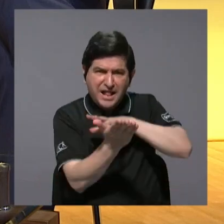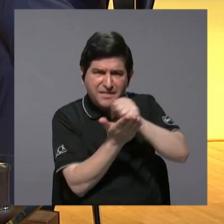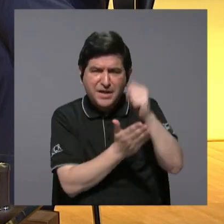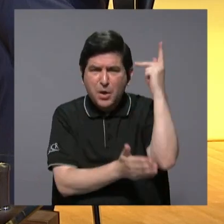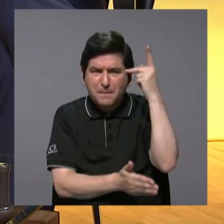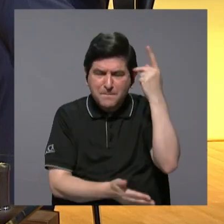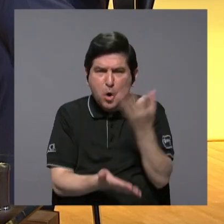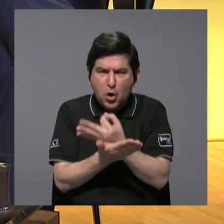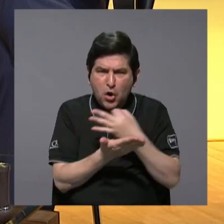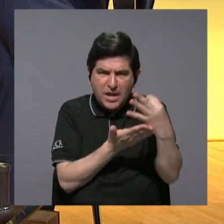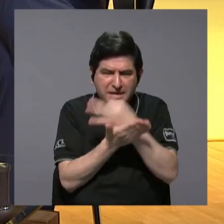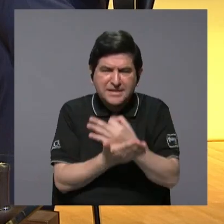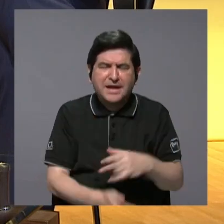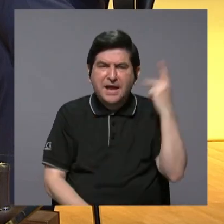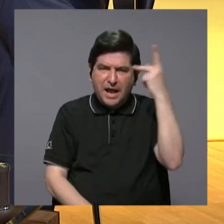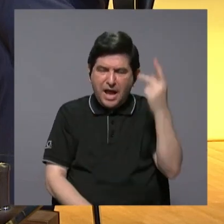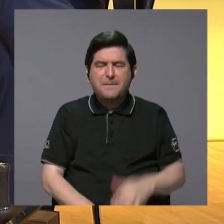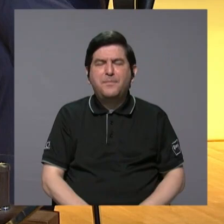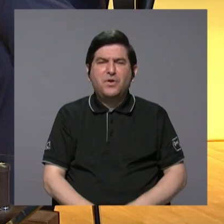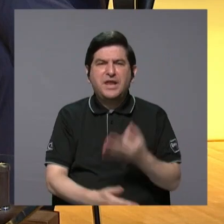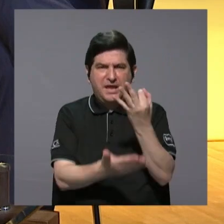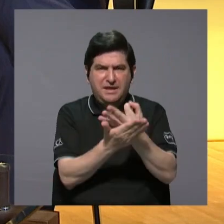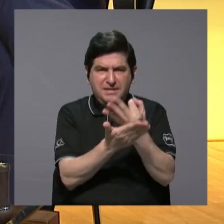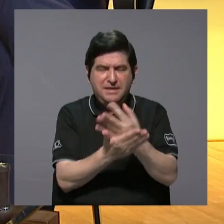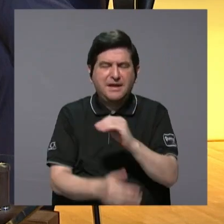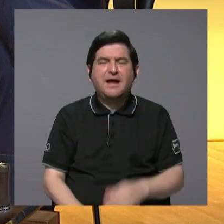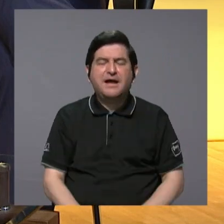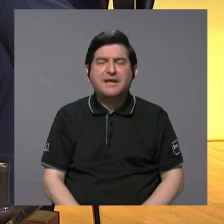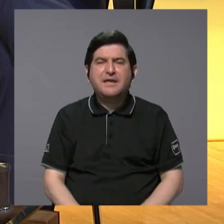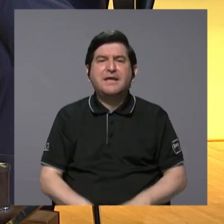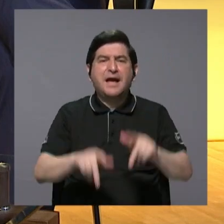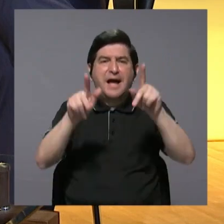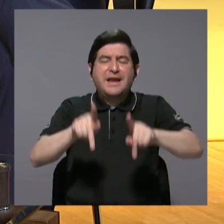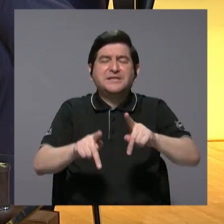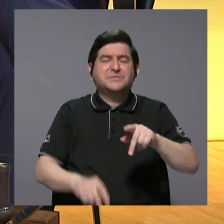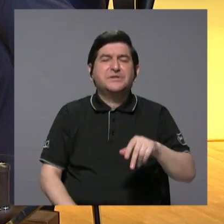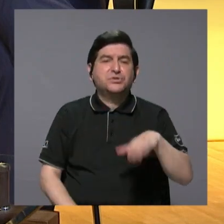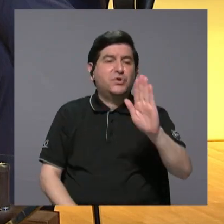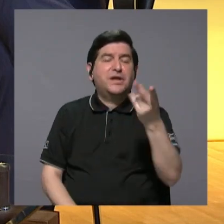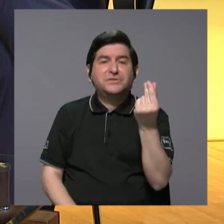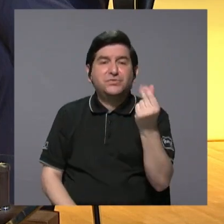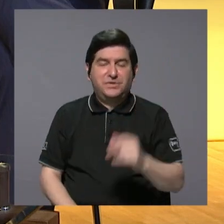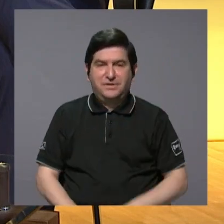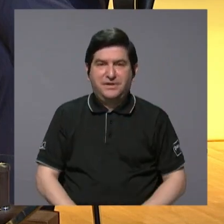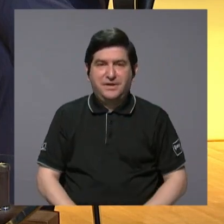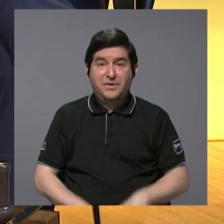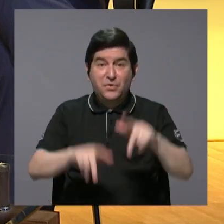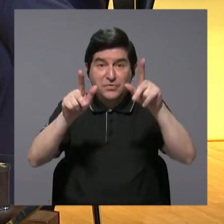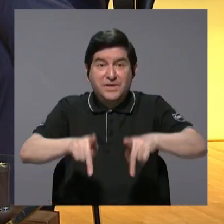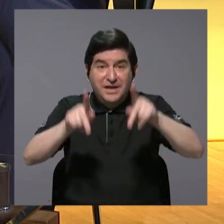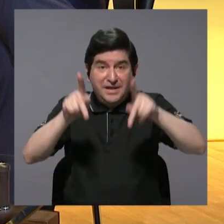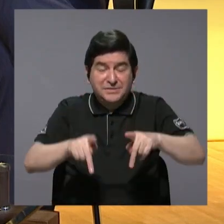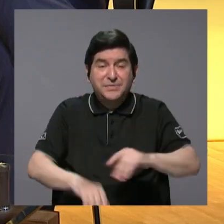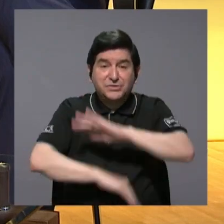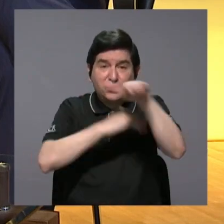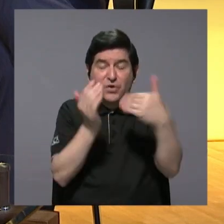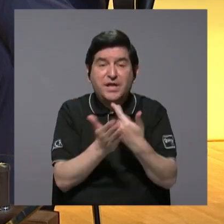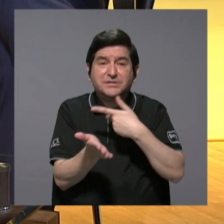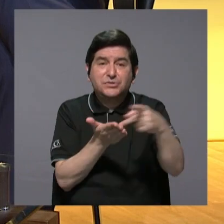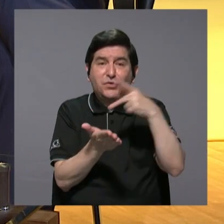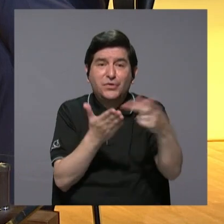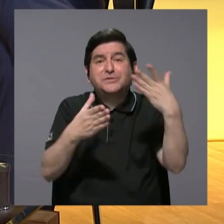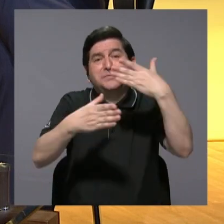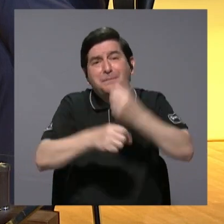política monetaria, destruir la política fiscal y destruir el bolsillo de la gente, porque al final del bolsillo de la gente es de donde salen todos estos